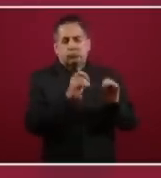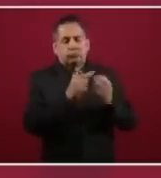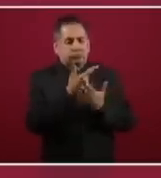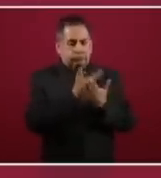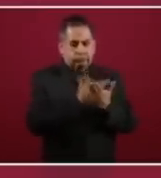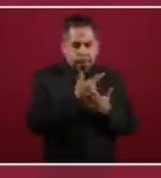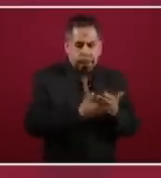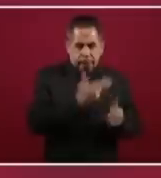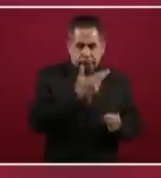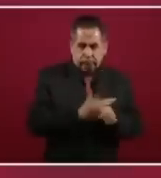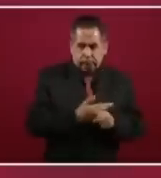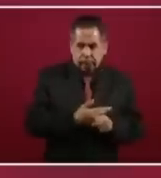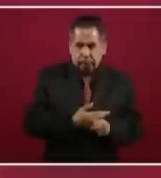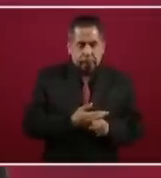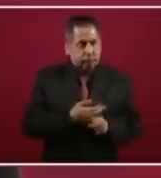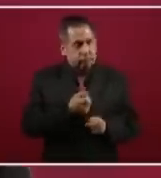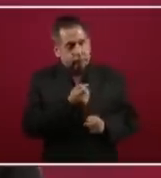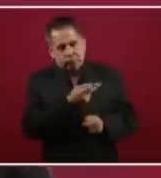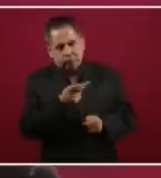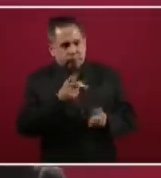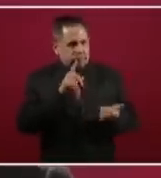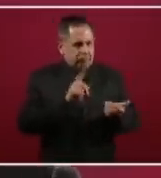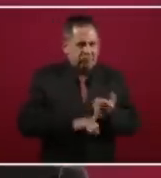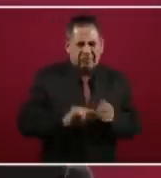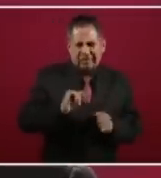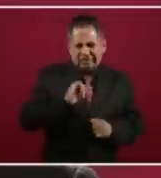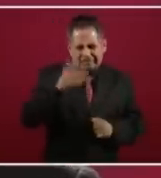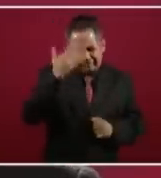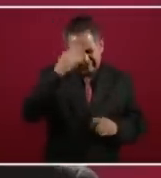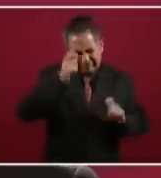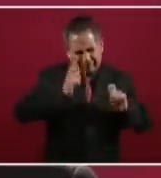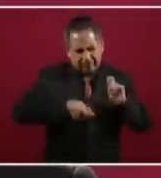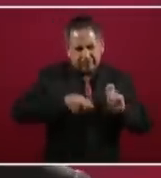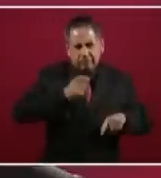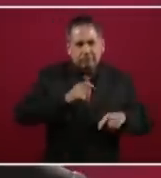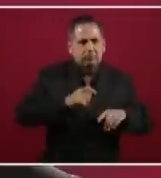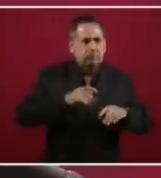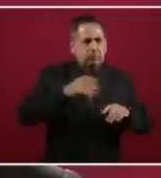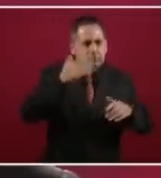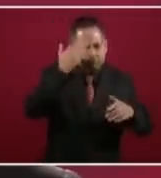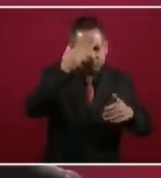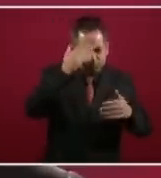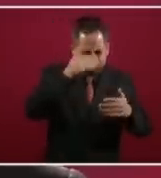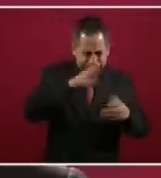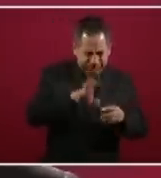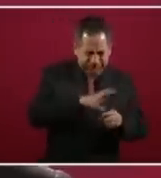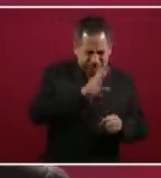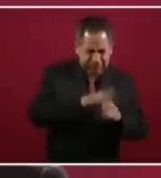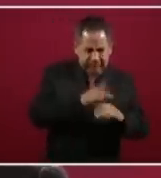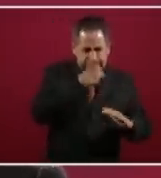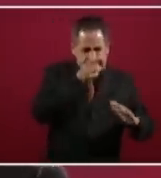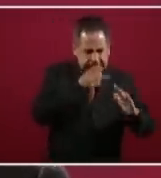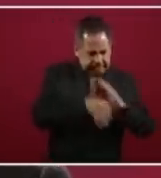hay despachos de fiscalistas que se la saben de todas,